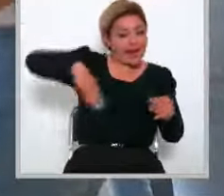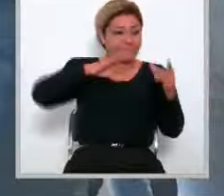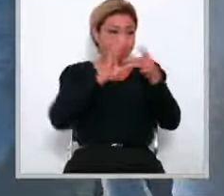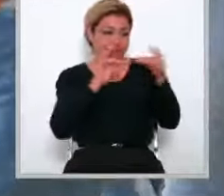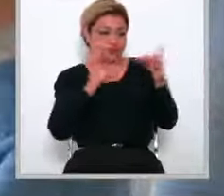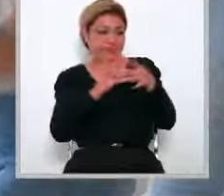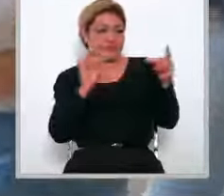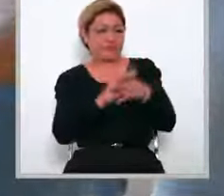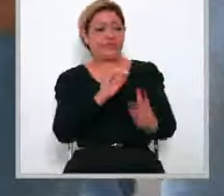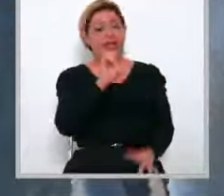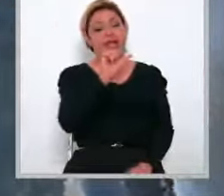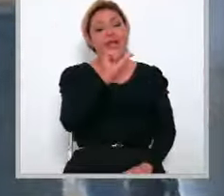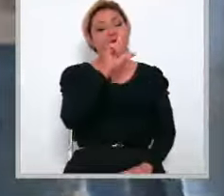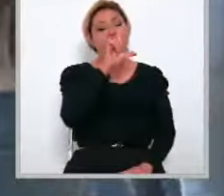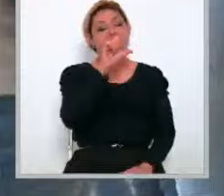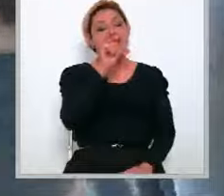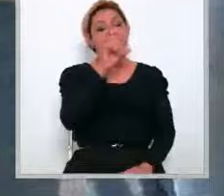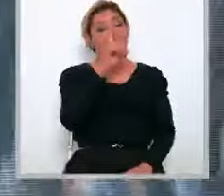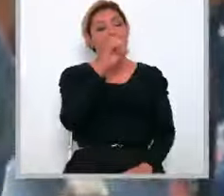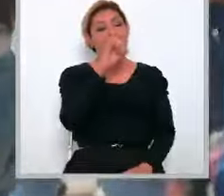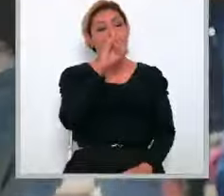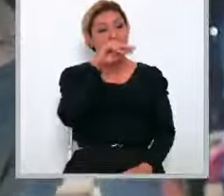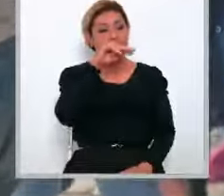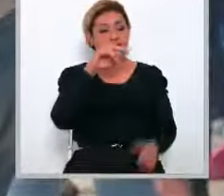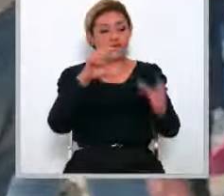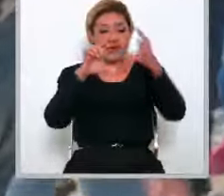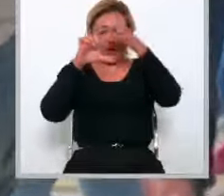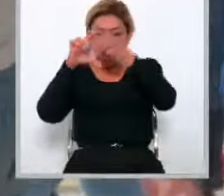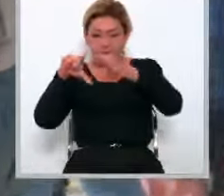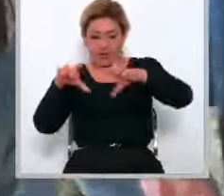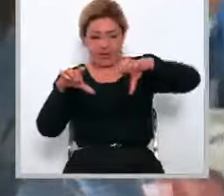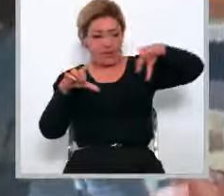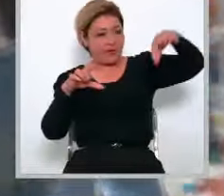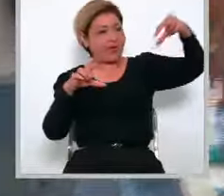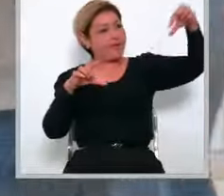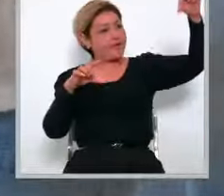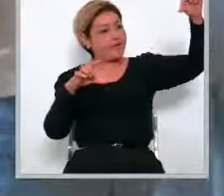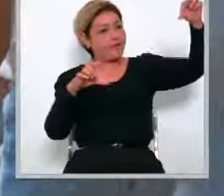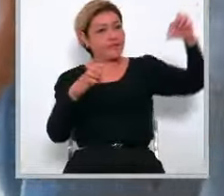de Aladín y la lámpara maravillosa. ¿Por qué te gusta ese cuento?